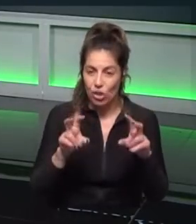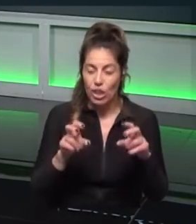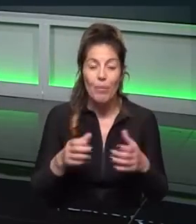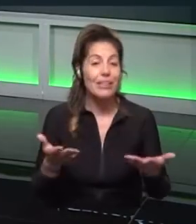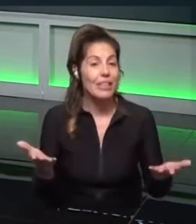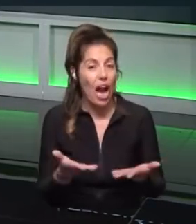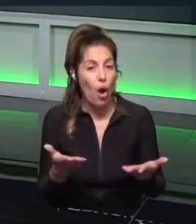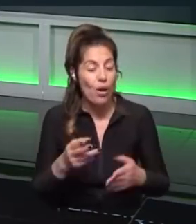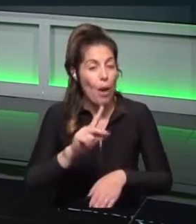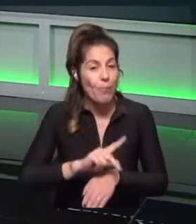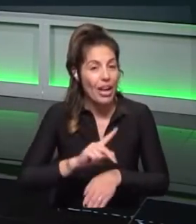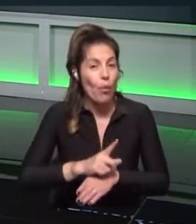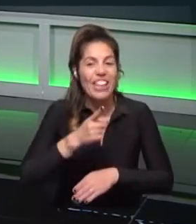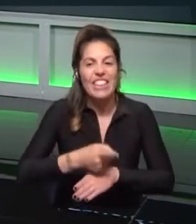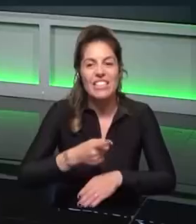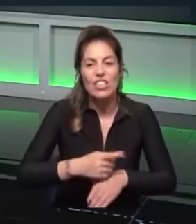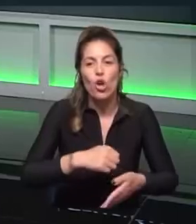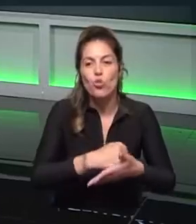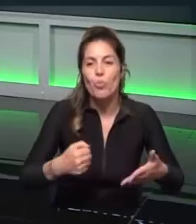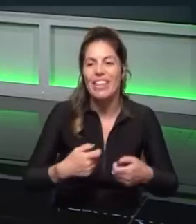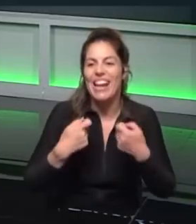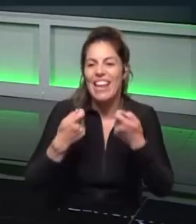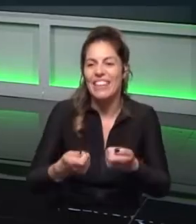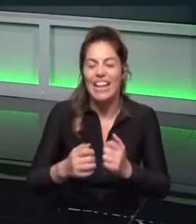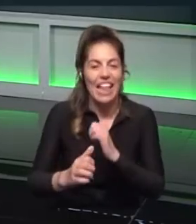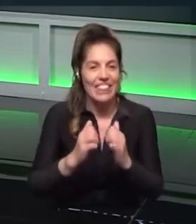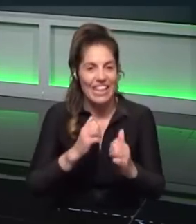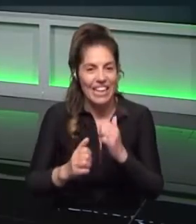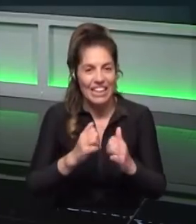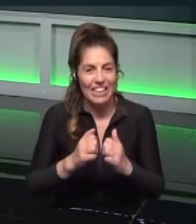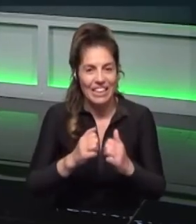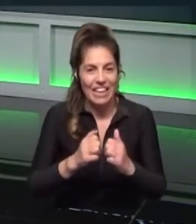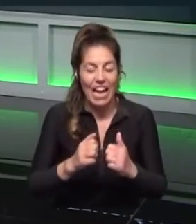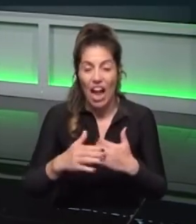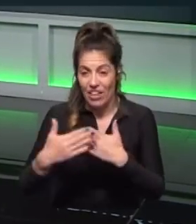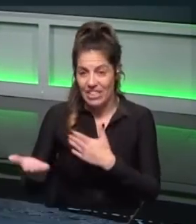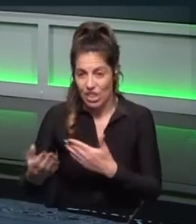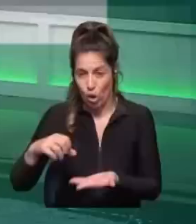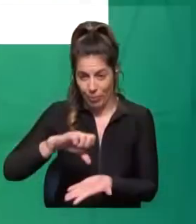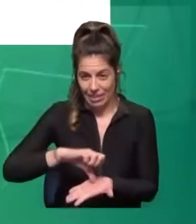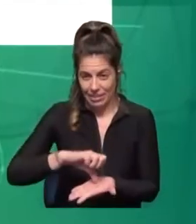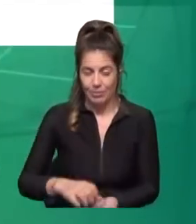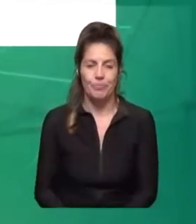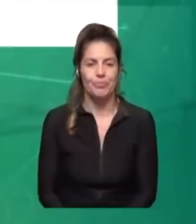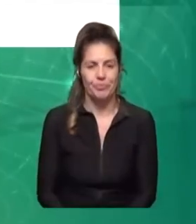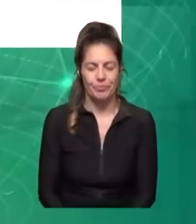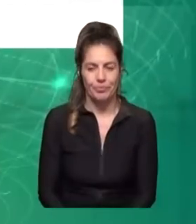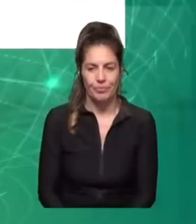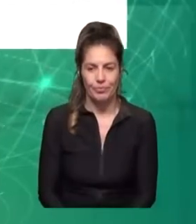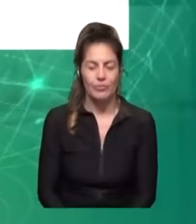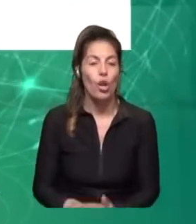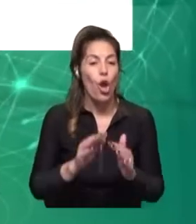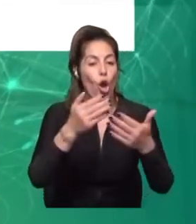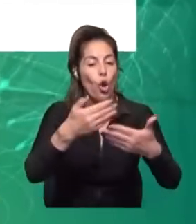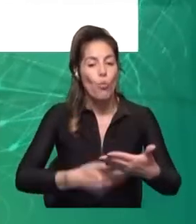tanto Paraguay decidió suspender la entrega de energía de yacileta al vecino país en